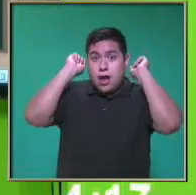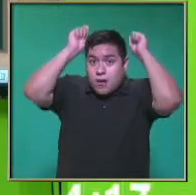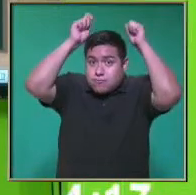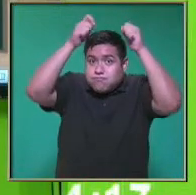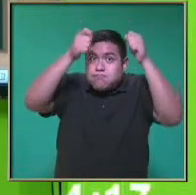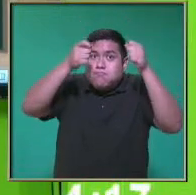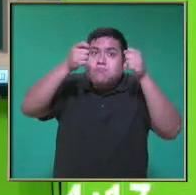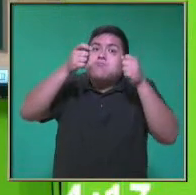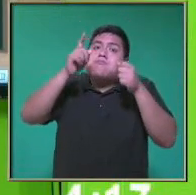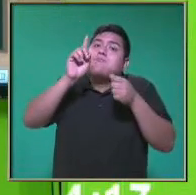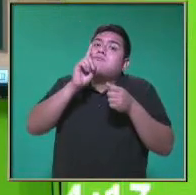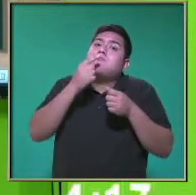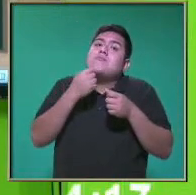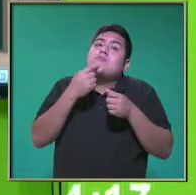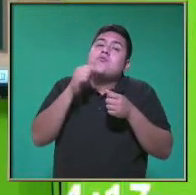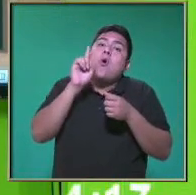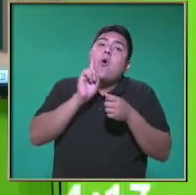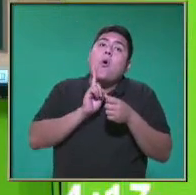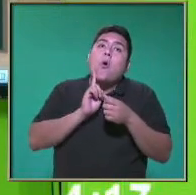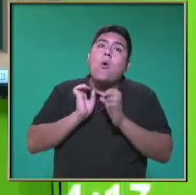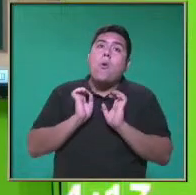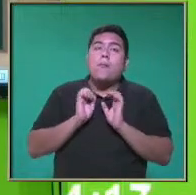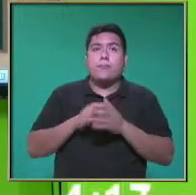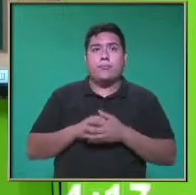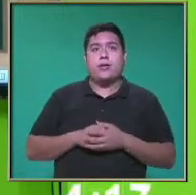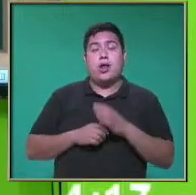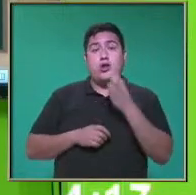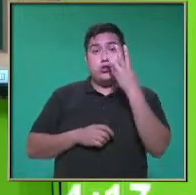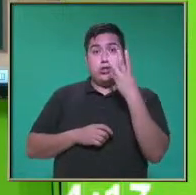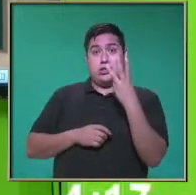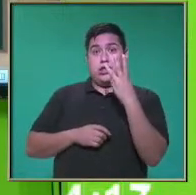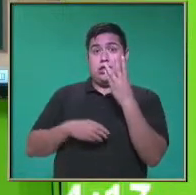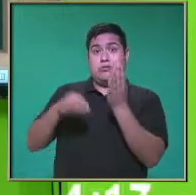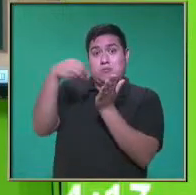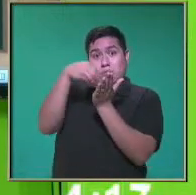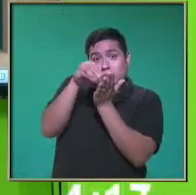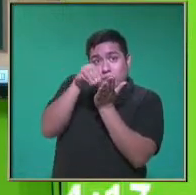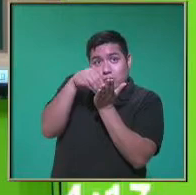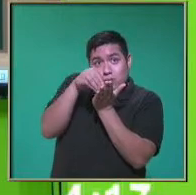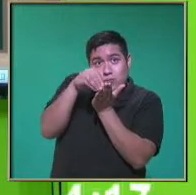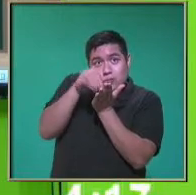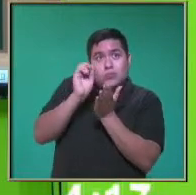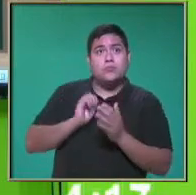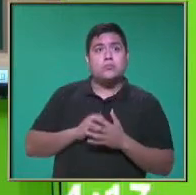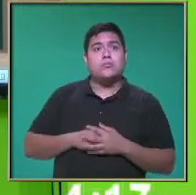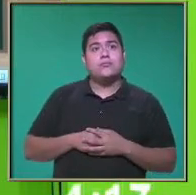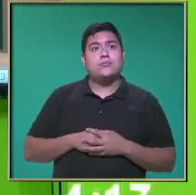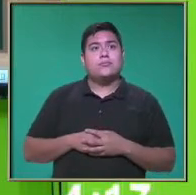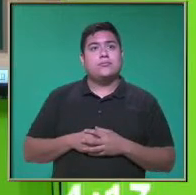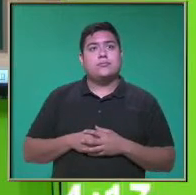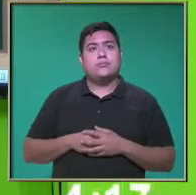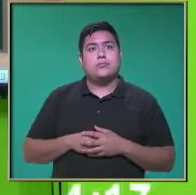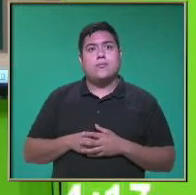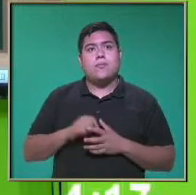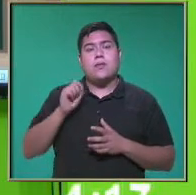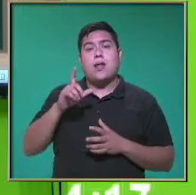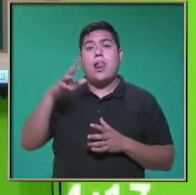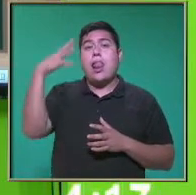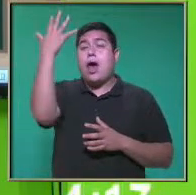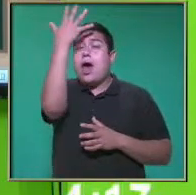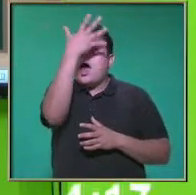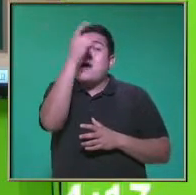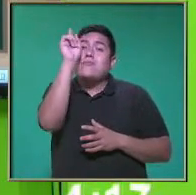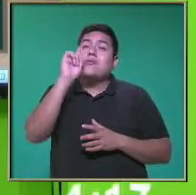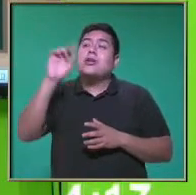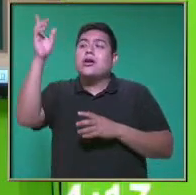Roja. We have the Three Little Pigs, los tres cochinitos. And at the end we have Sleeping